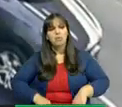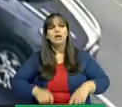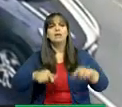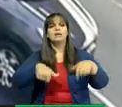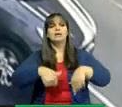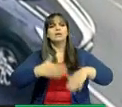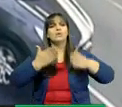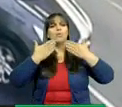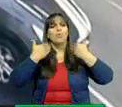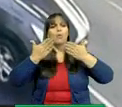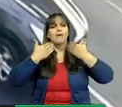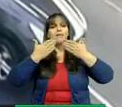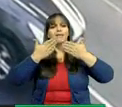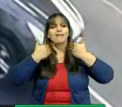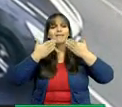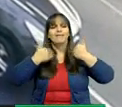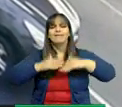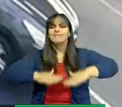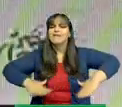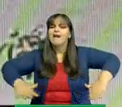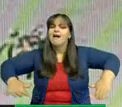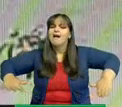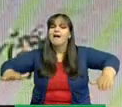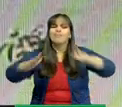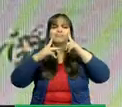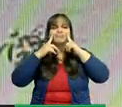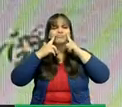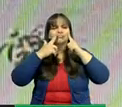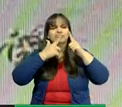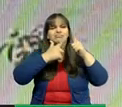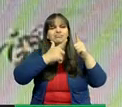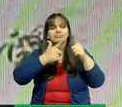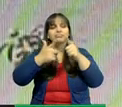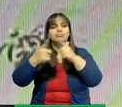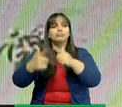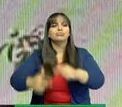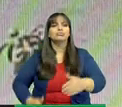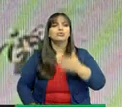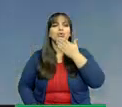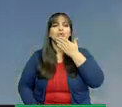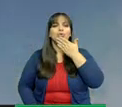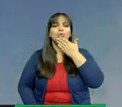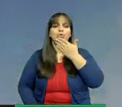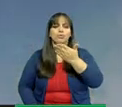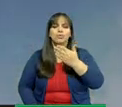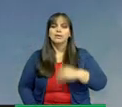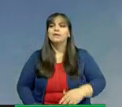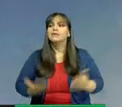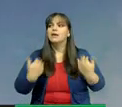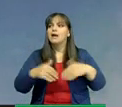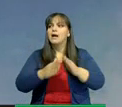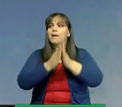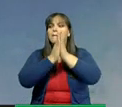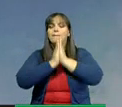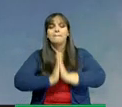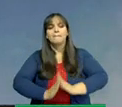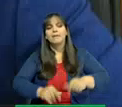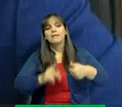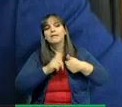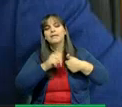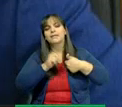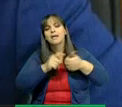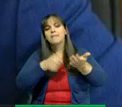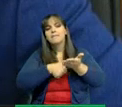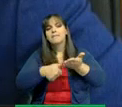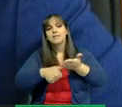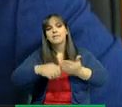general. Solicitar a la Policía Nacional, a la ministra María Paula Romo, al gobierno nacional, atienda la